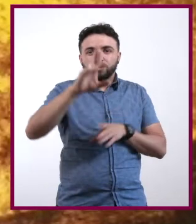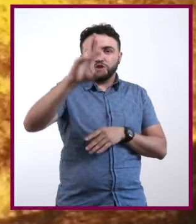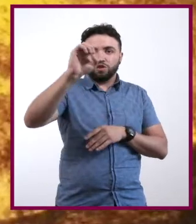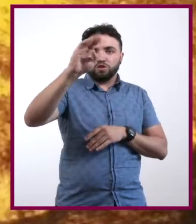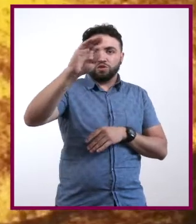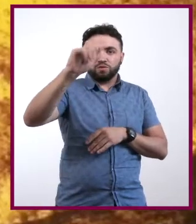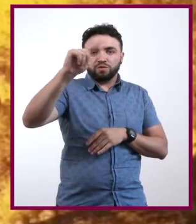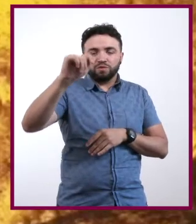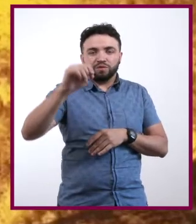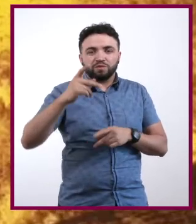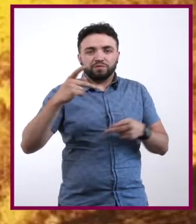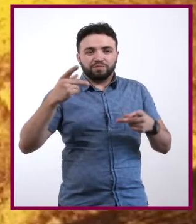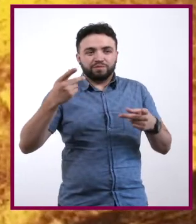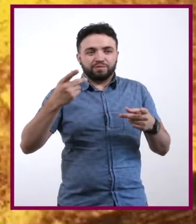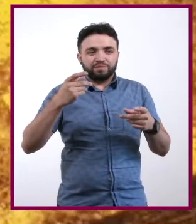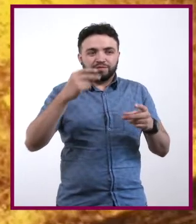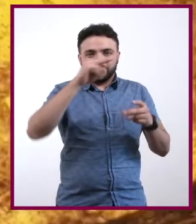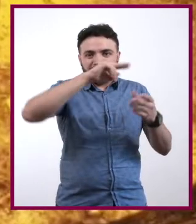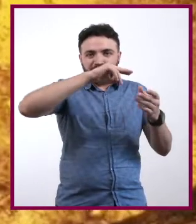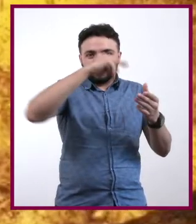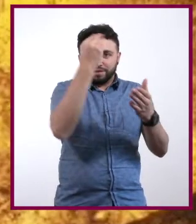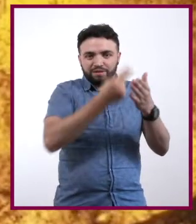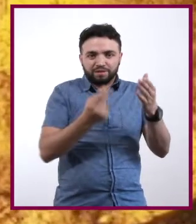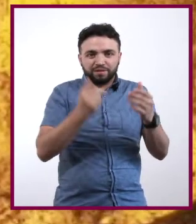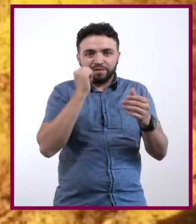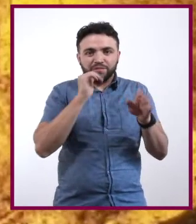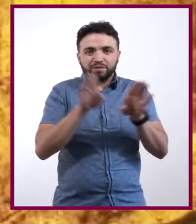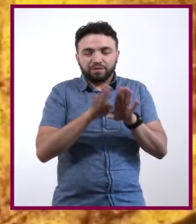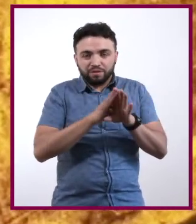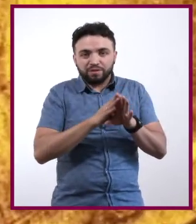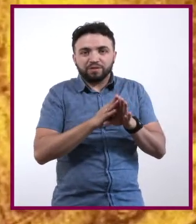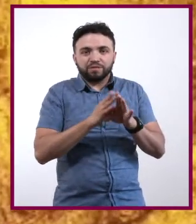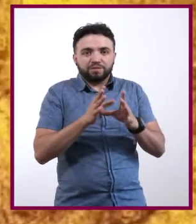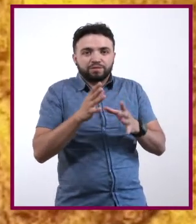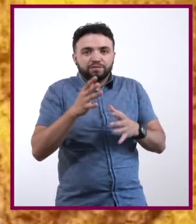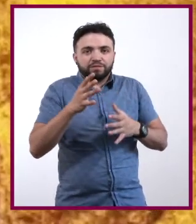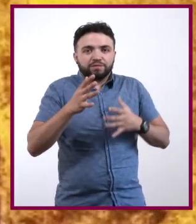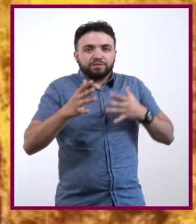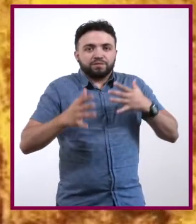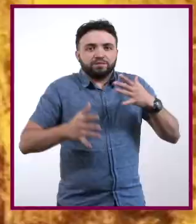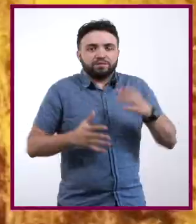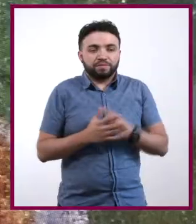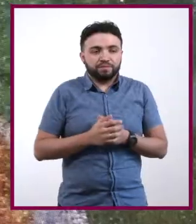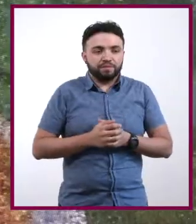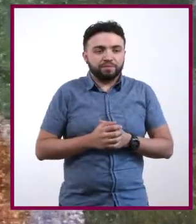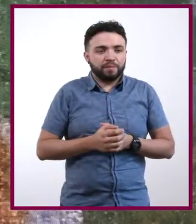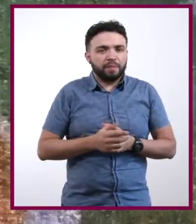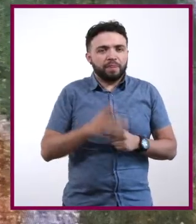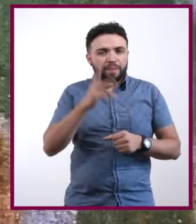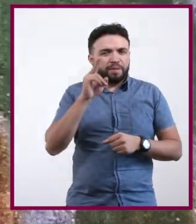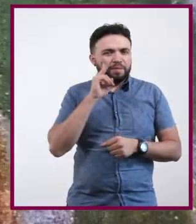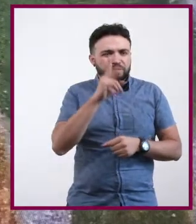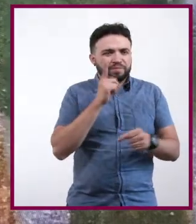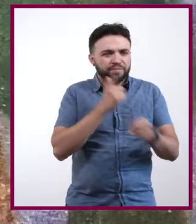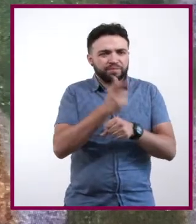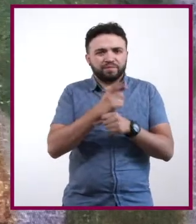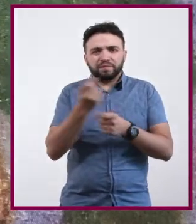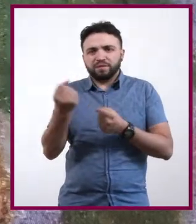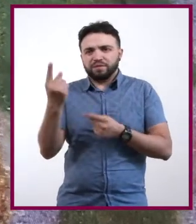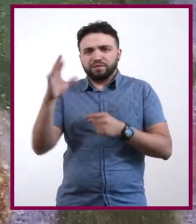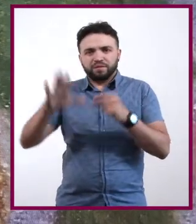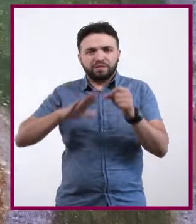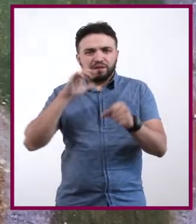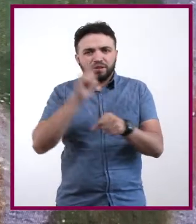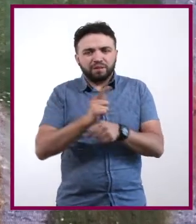personajes, pero también si lo vemos en torno a la pintura, vamos a encontrar que hay algunos animales,